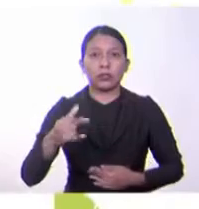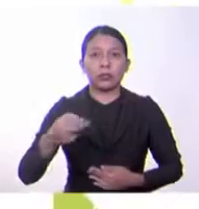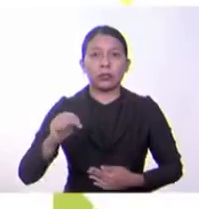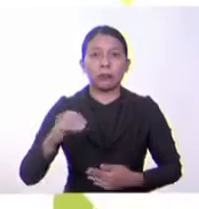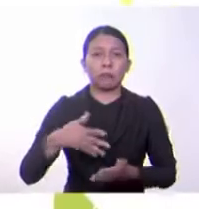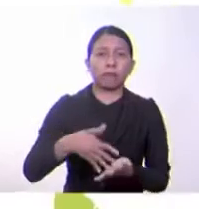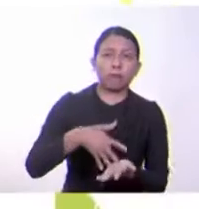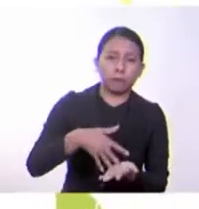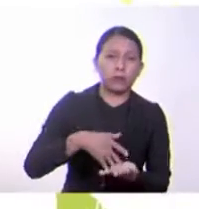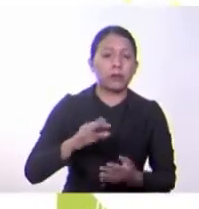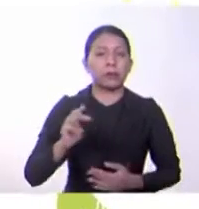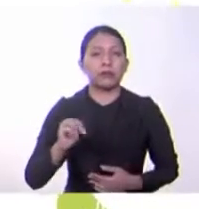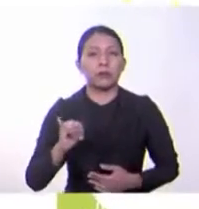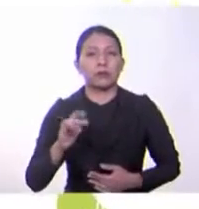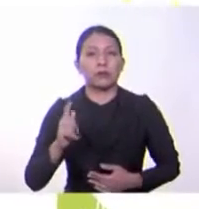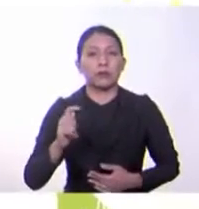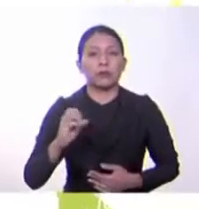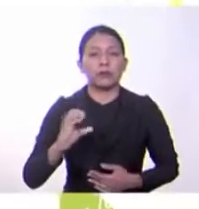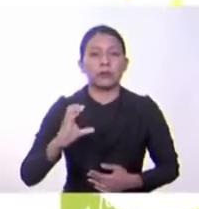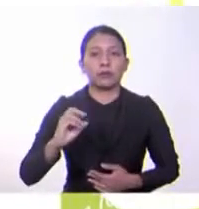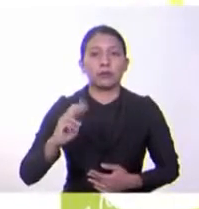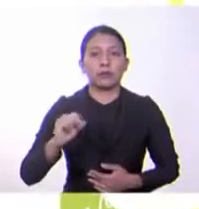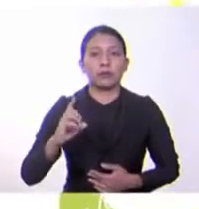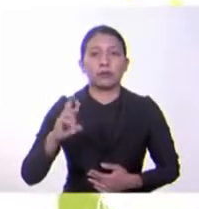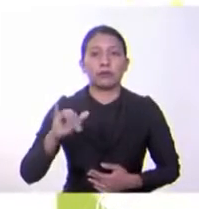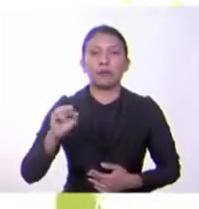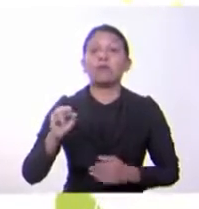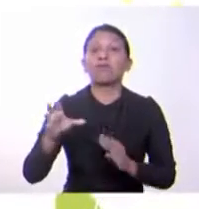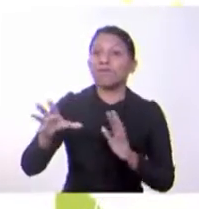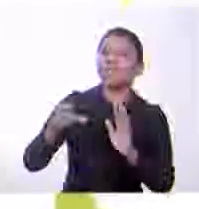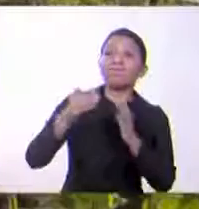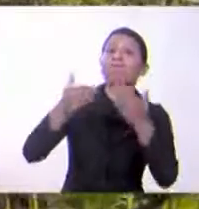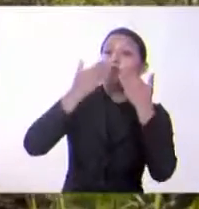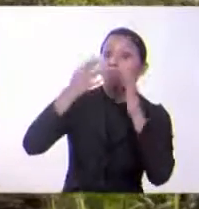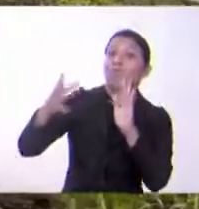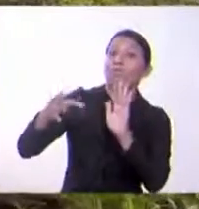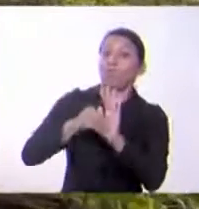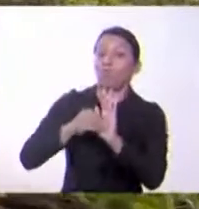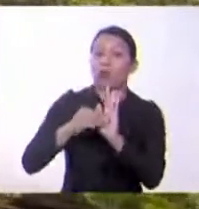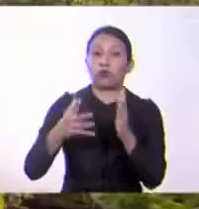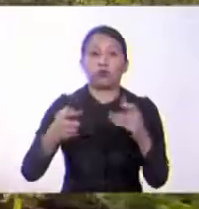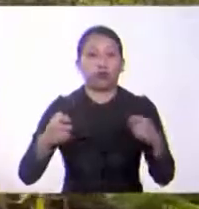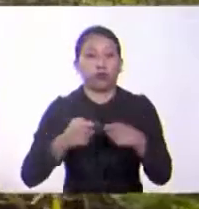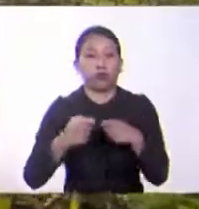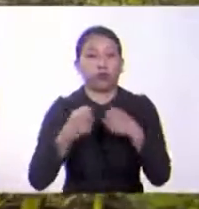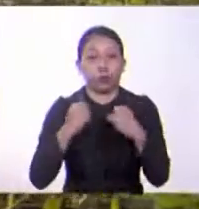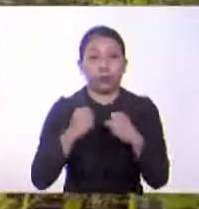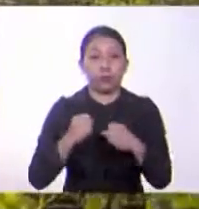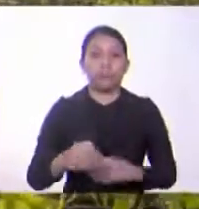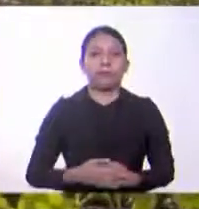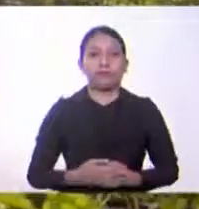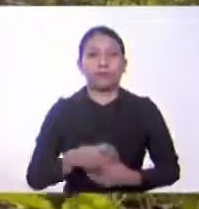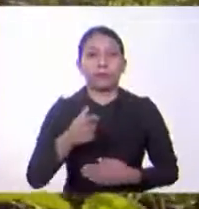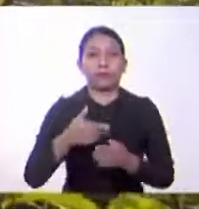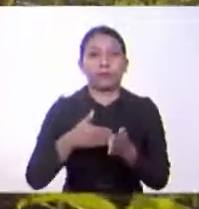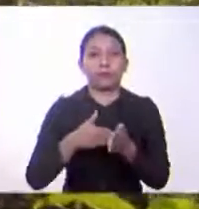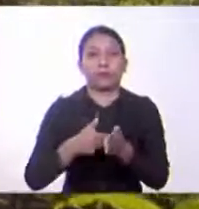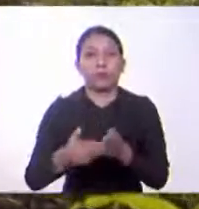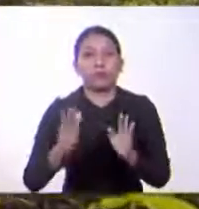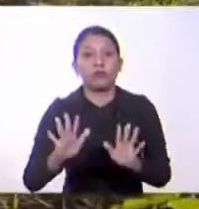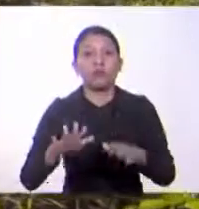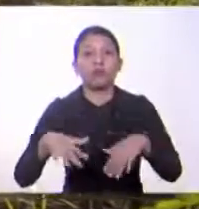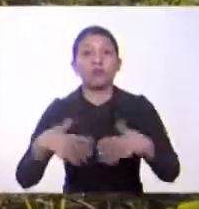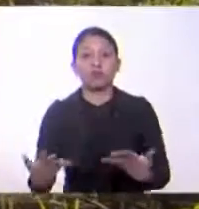mitocondrias lo empleaban para adquirir energía. Finalmente, los vegetales habrían sucedido luego de